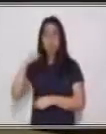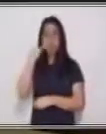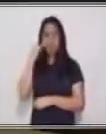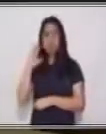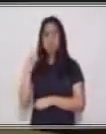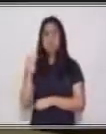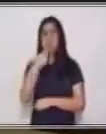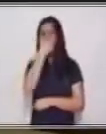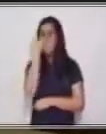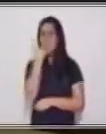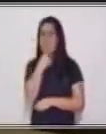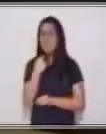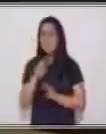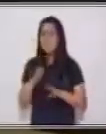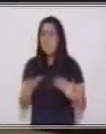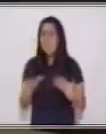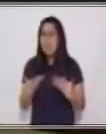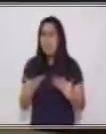especial